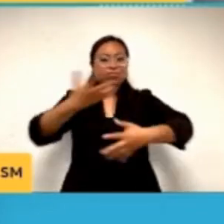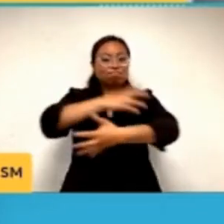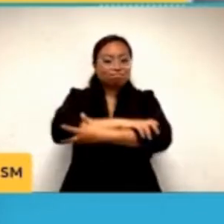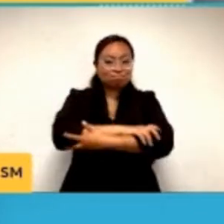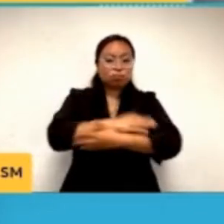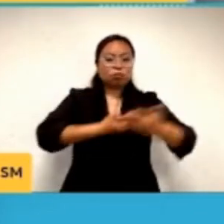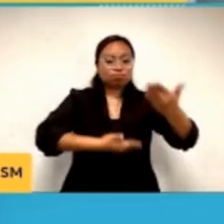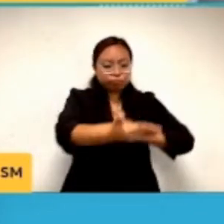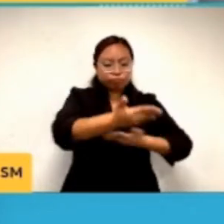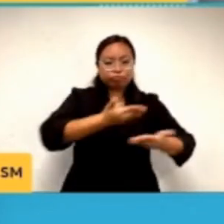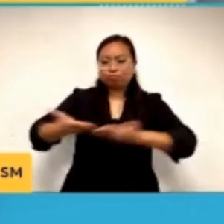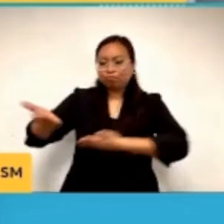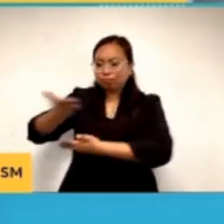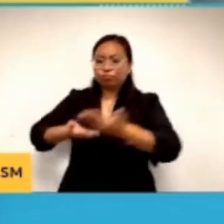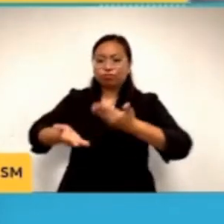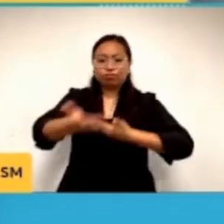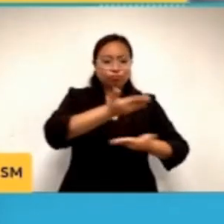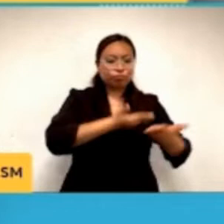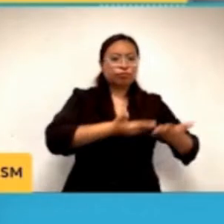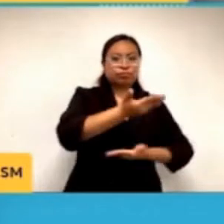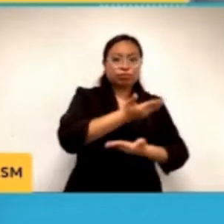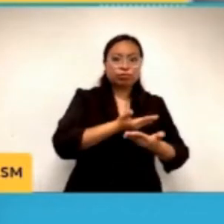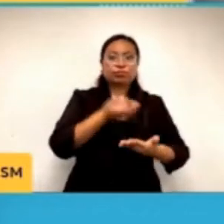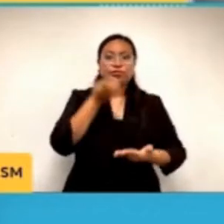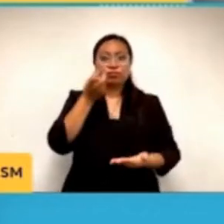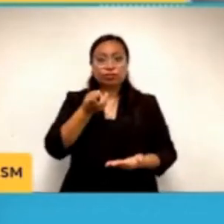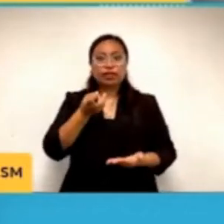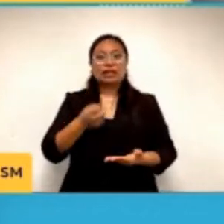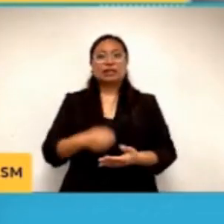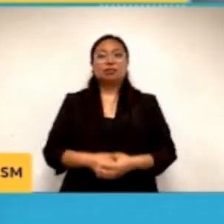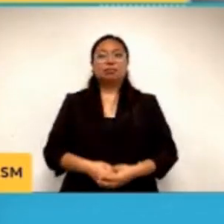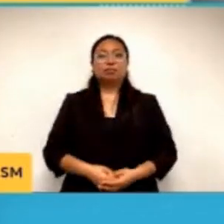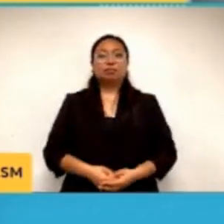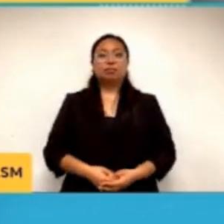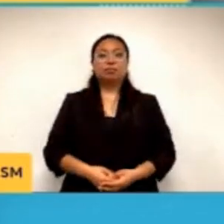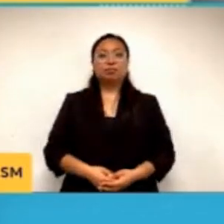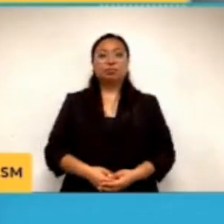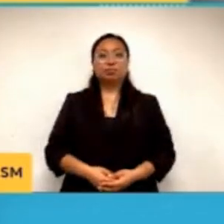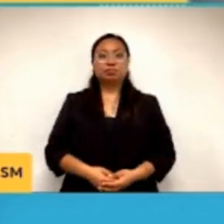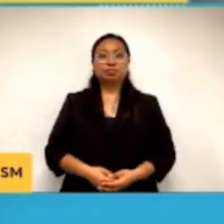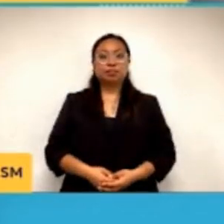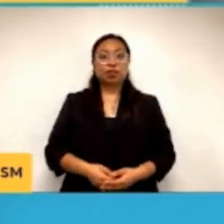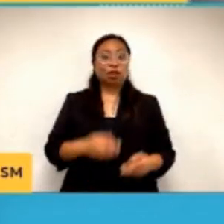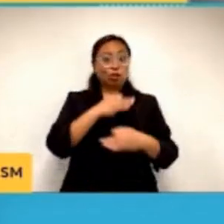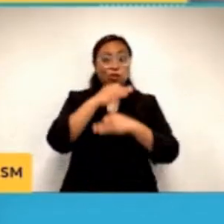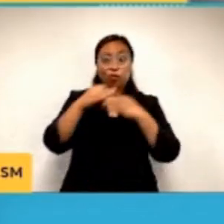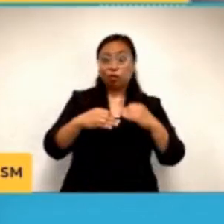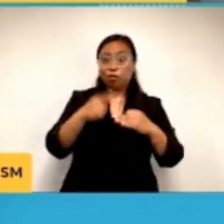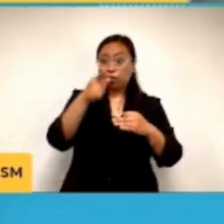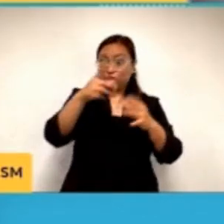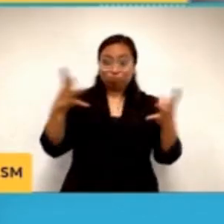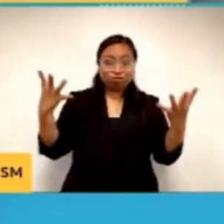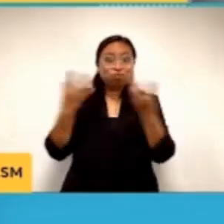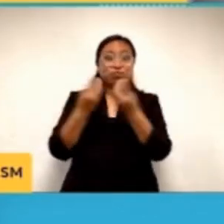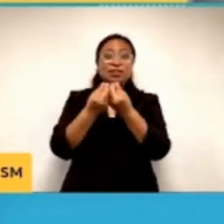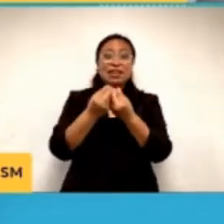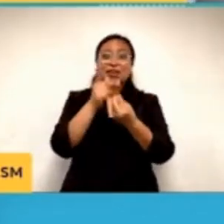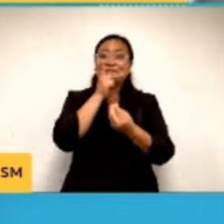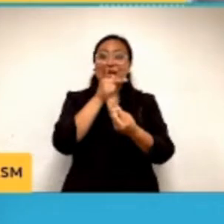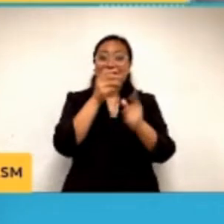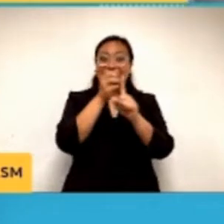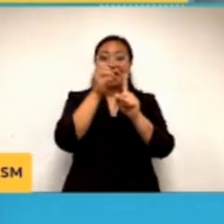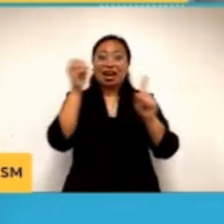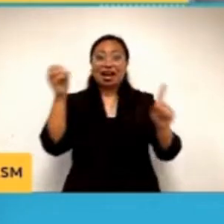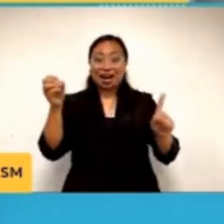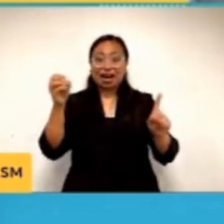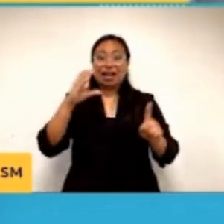intercambio de valor que hay entre tú y tus personas clave. Todo eso es capital social y hace todo el sentido del